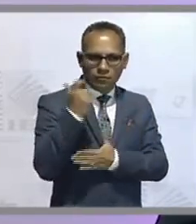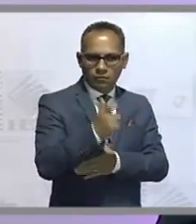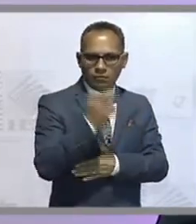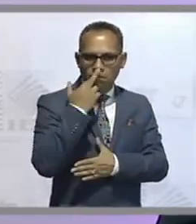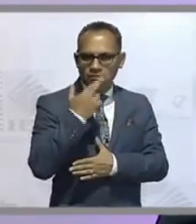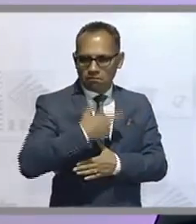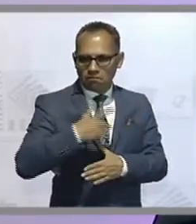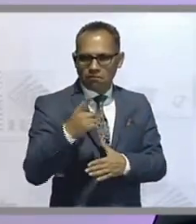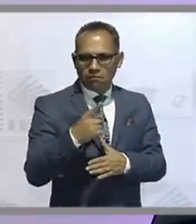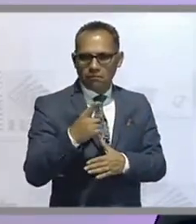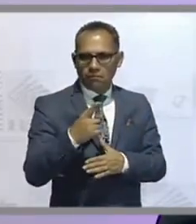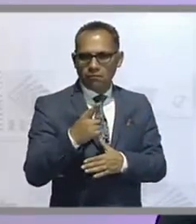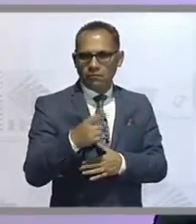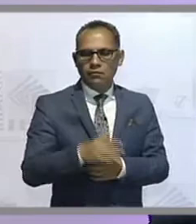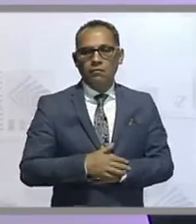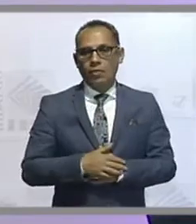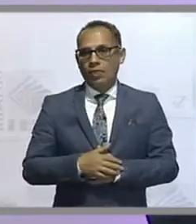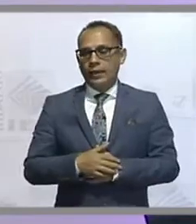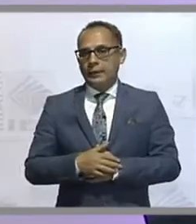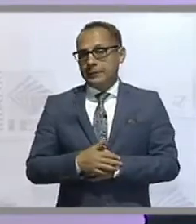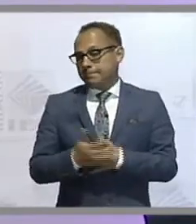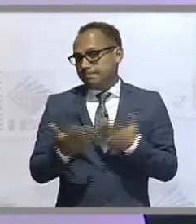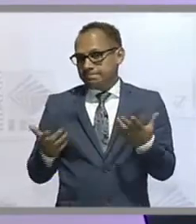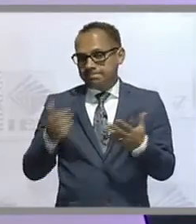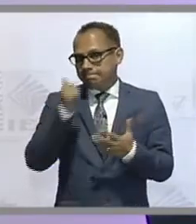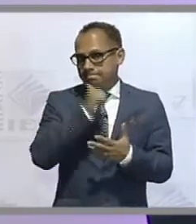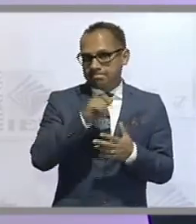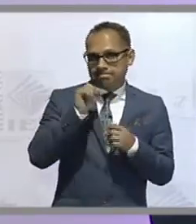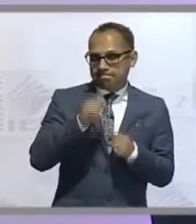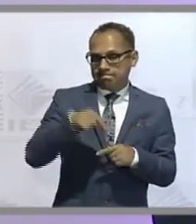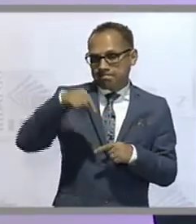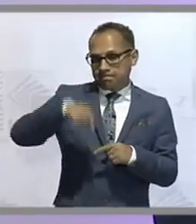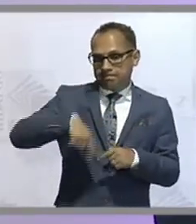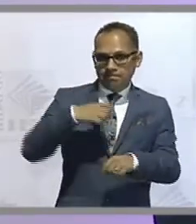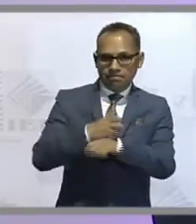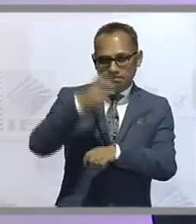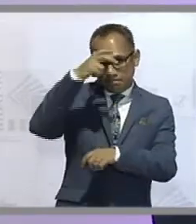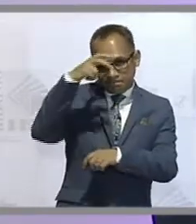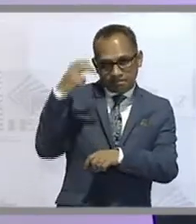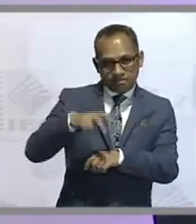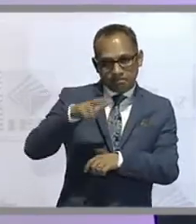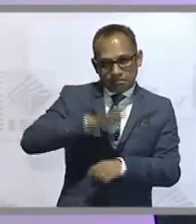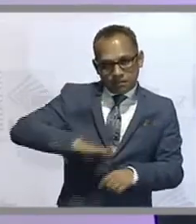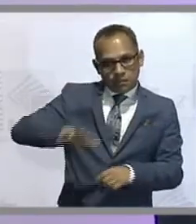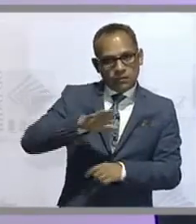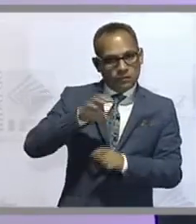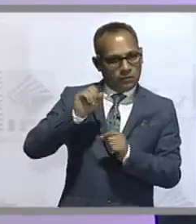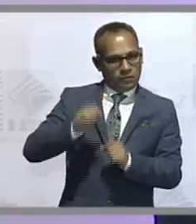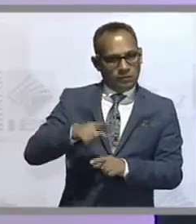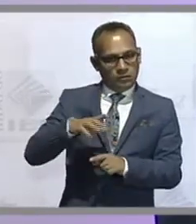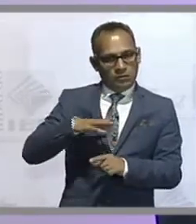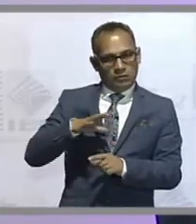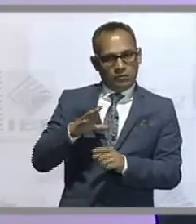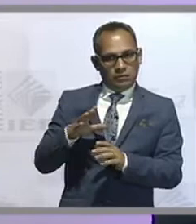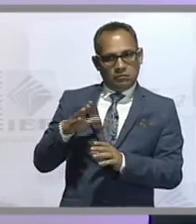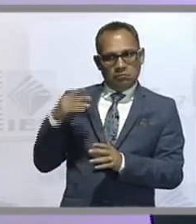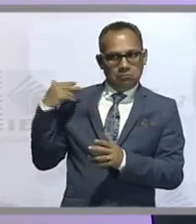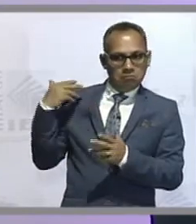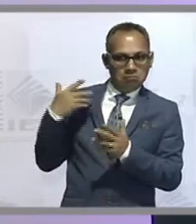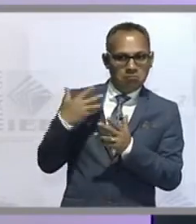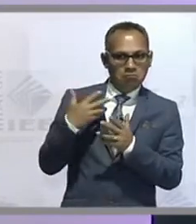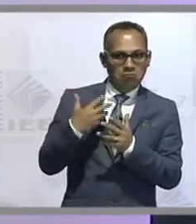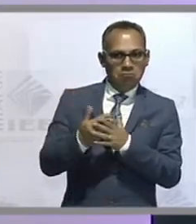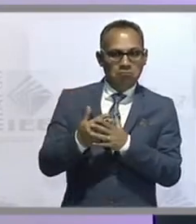a raíz de que la mujer en méxico en 'hidalgo' en la región se integra a la vida productiva